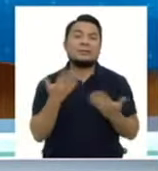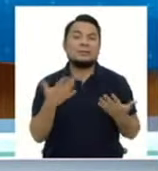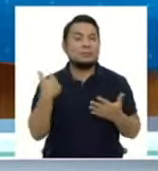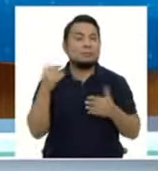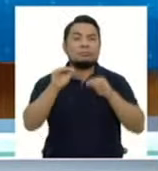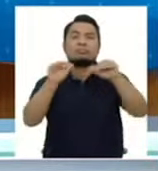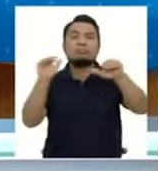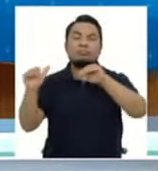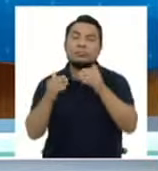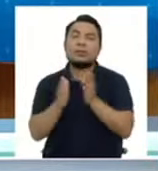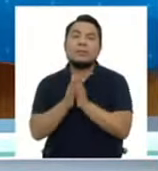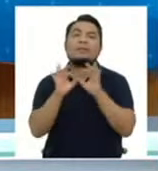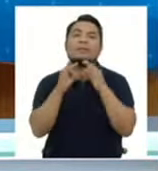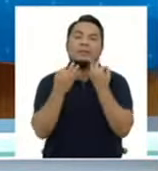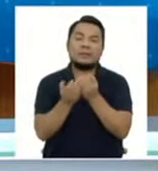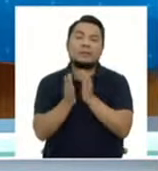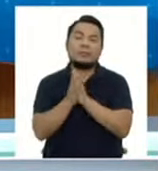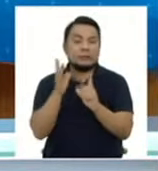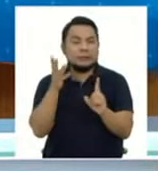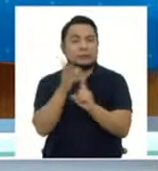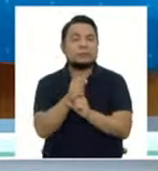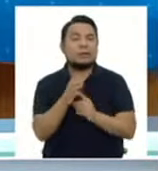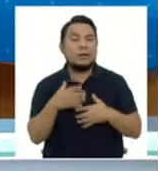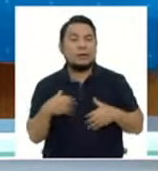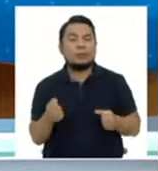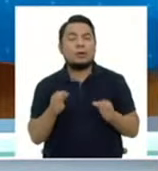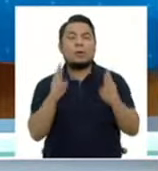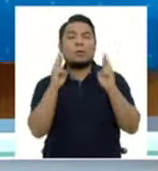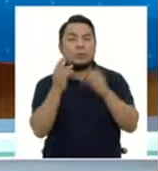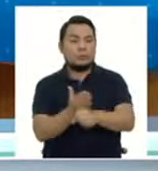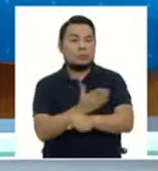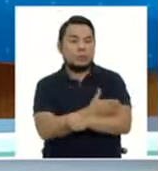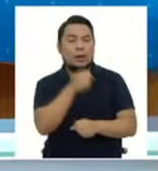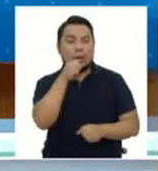eco, ¿no?, del pedido de la familia para lograr la recuperación de nuestro compañero de trabajo.